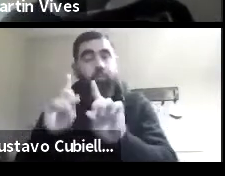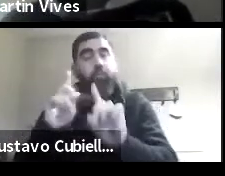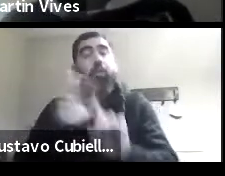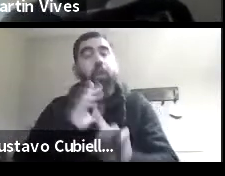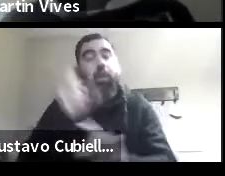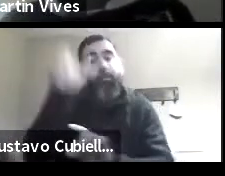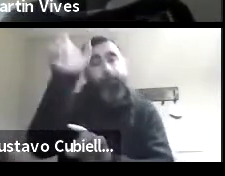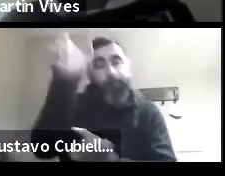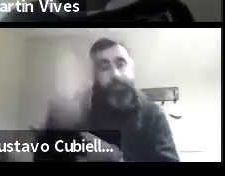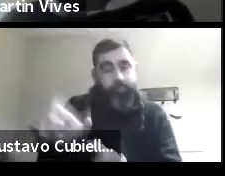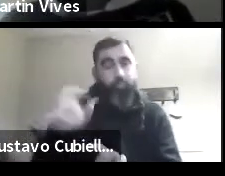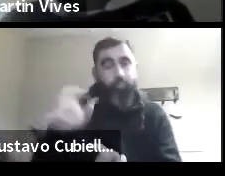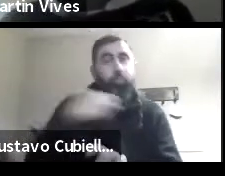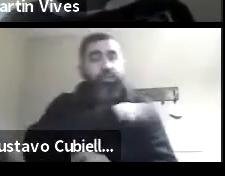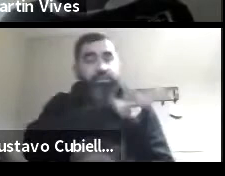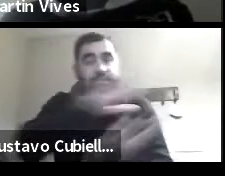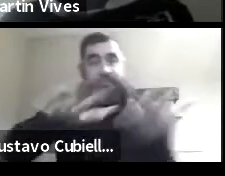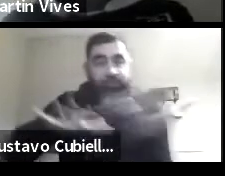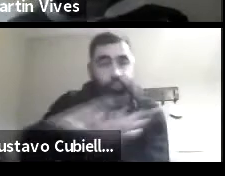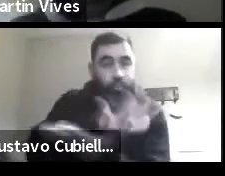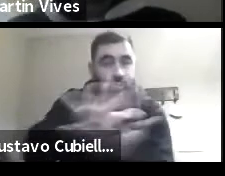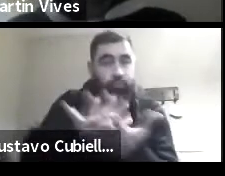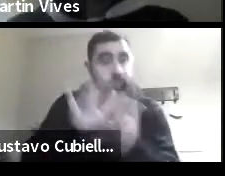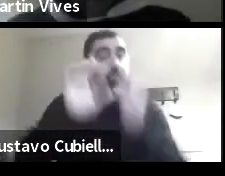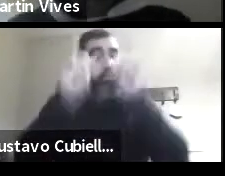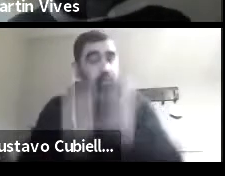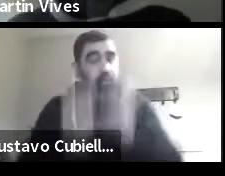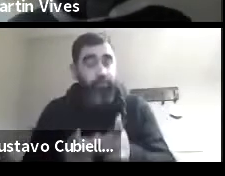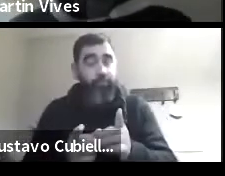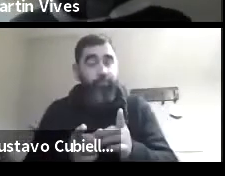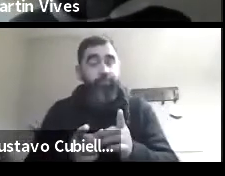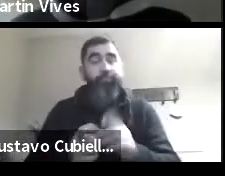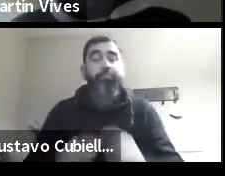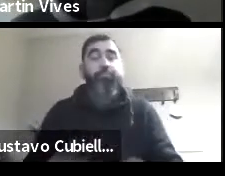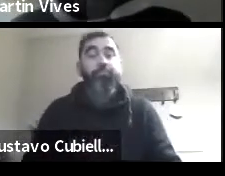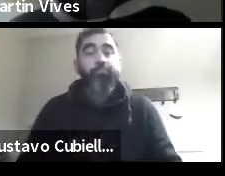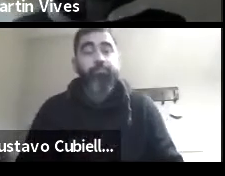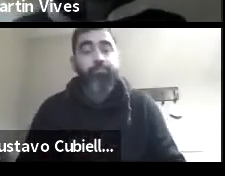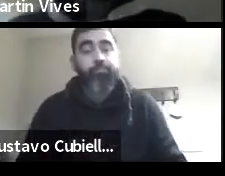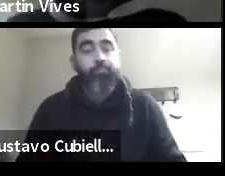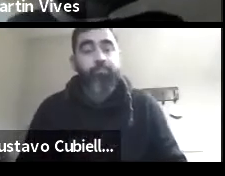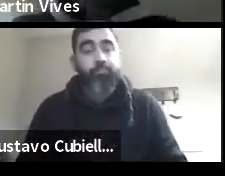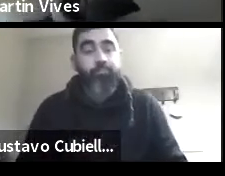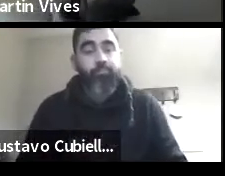sino en la situación, y que, bueno, como tal,